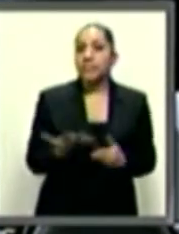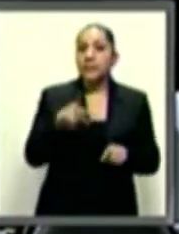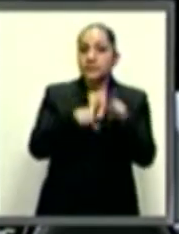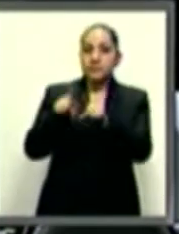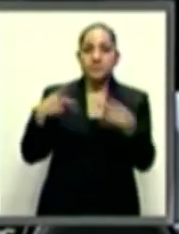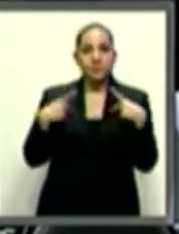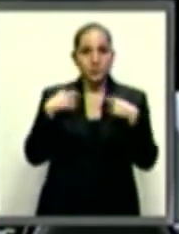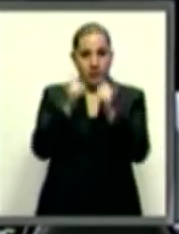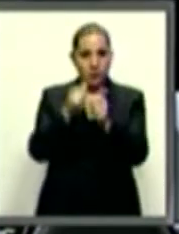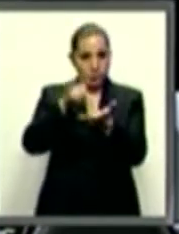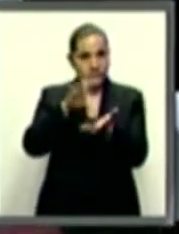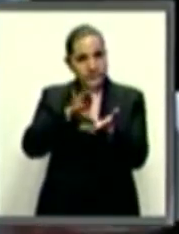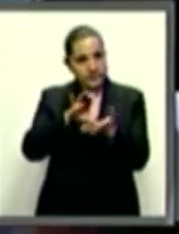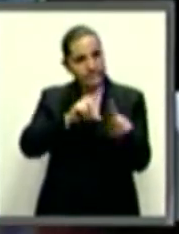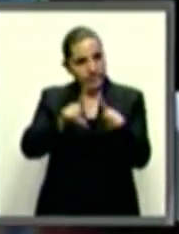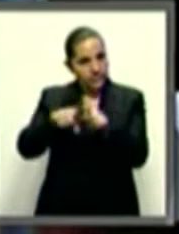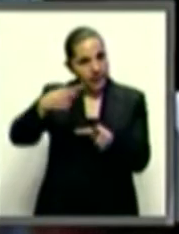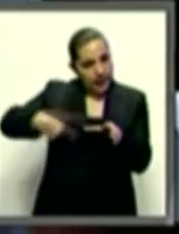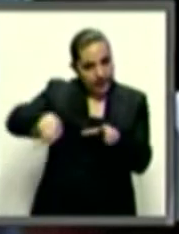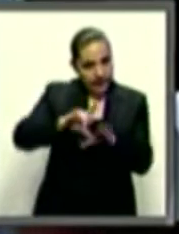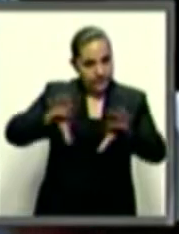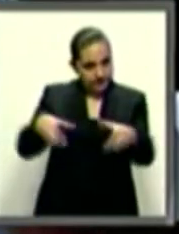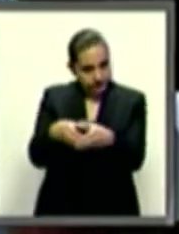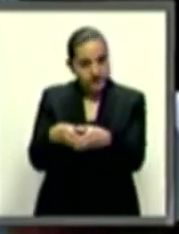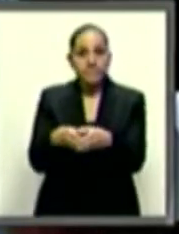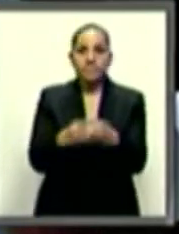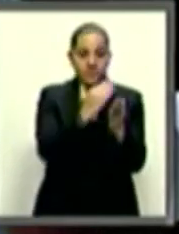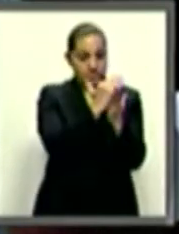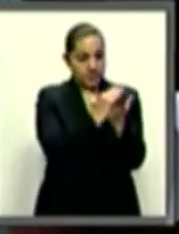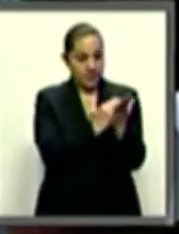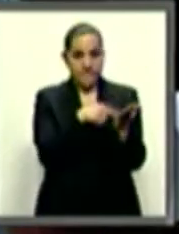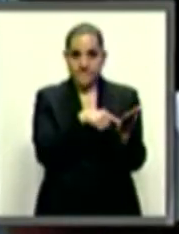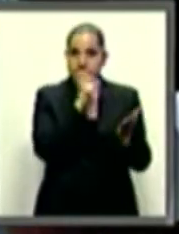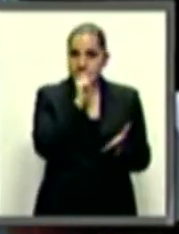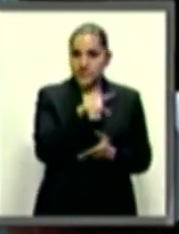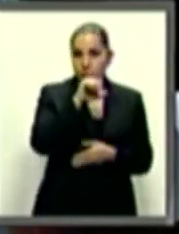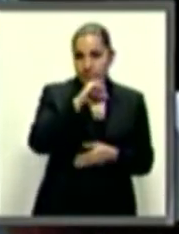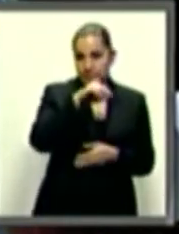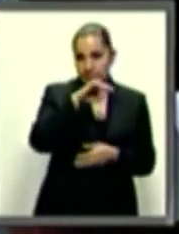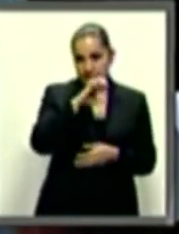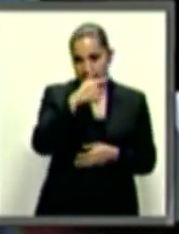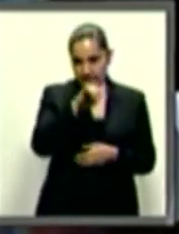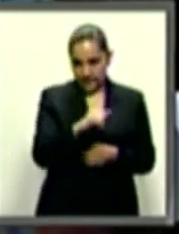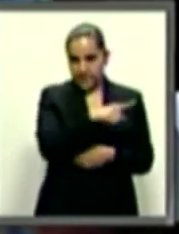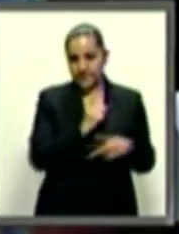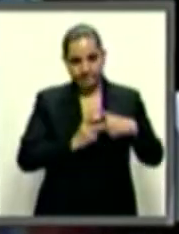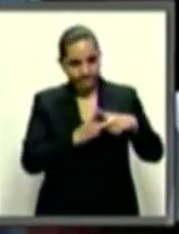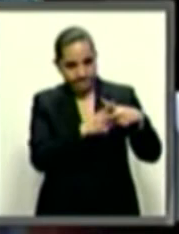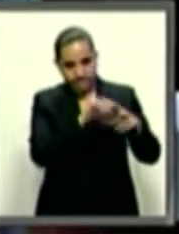personas con discapacidad, de acuerdo al censo del Instituto Nacional de Geografía, Estadística